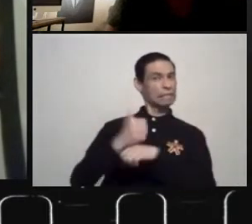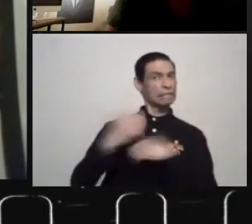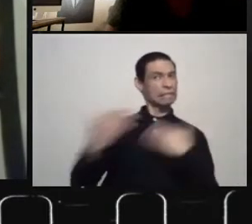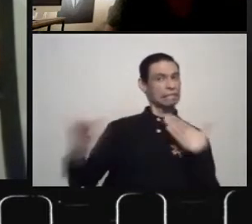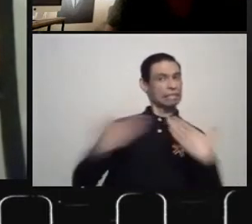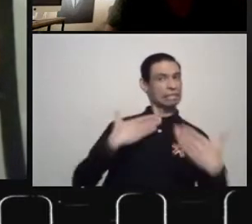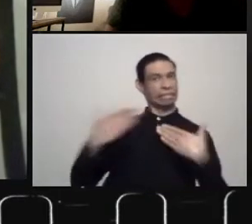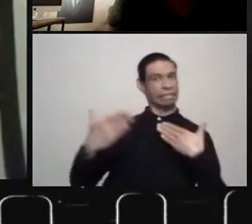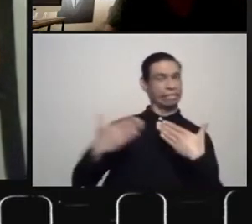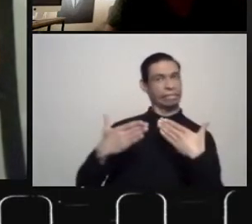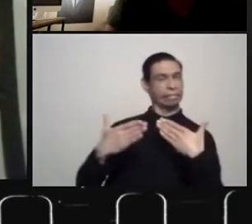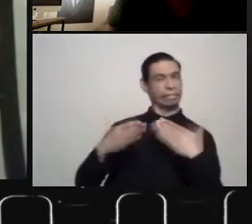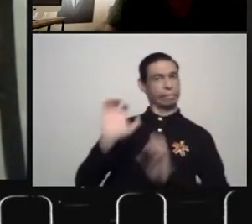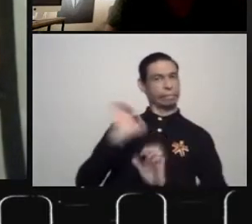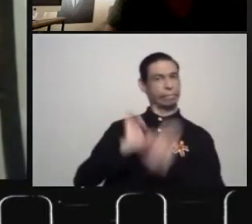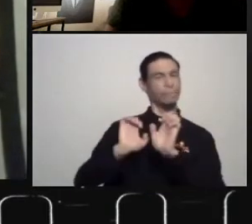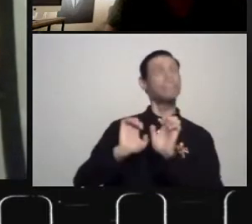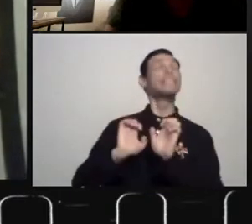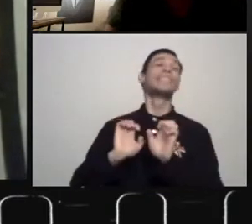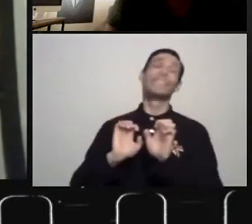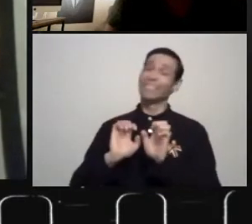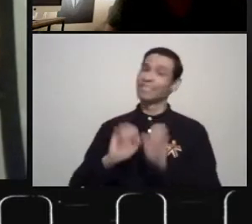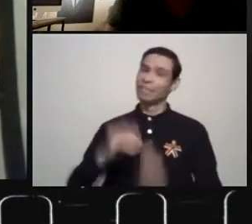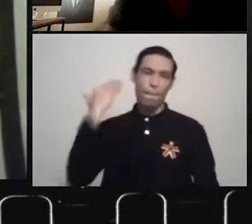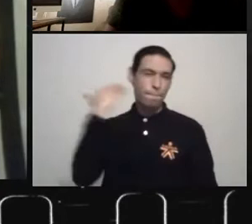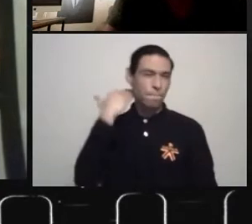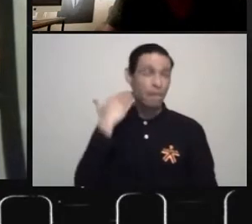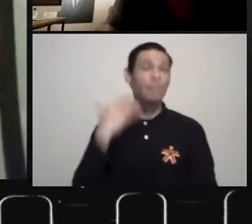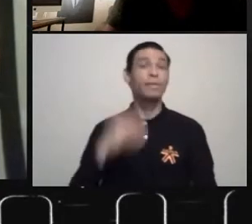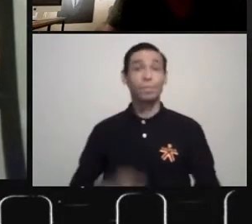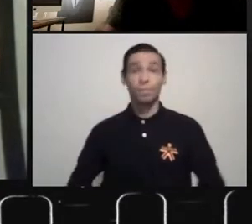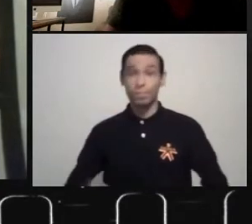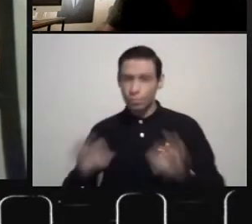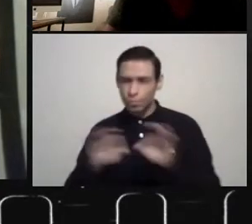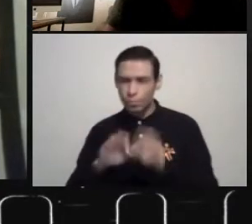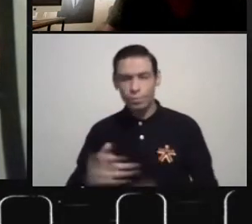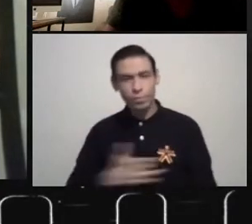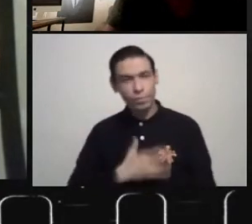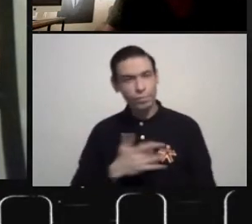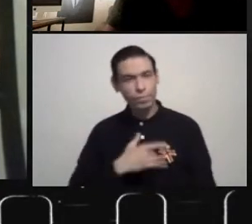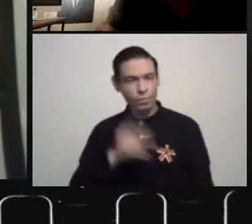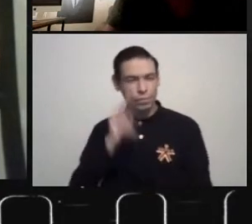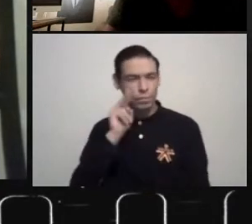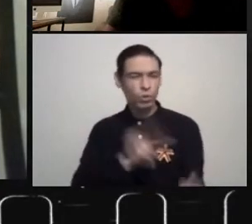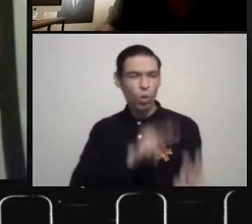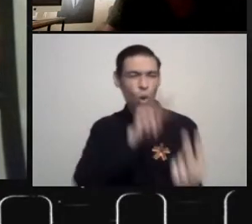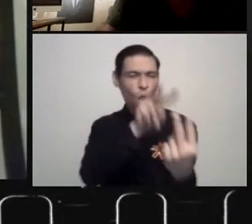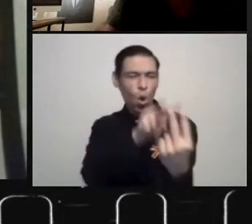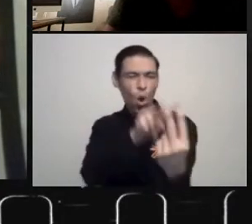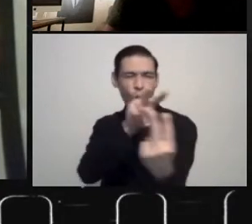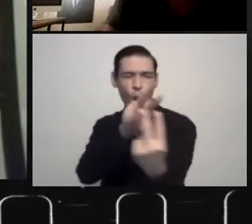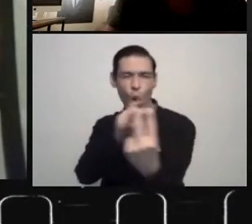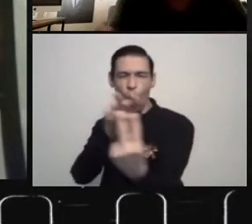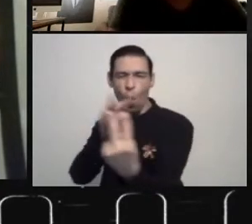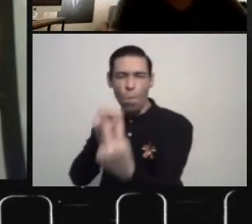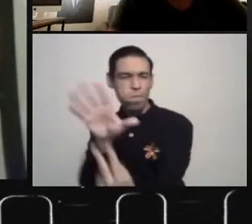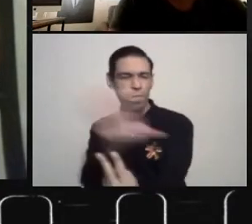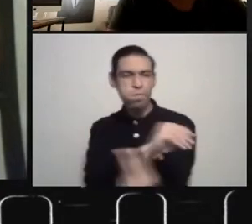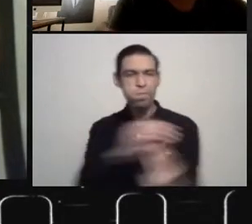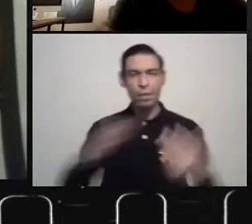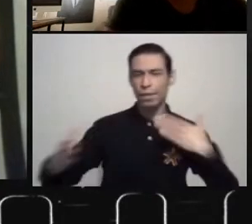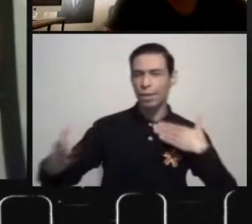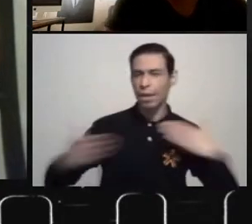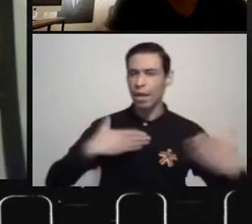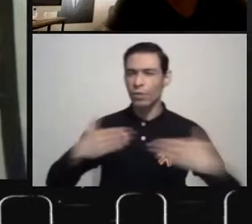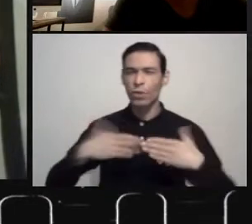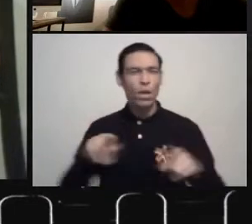cuando conozco a los actores, para mí es muy importante que haya una buena relación. Que de entrada yo diga con